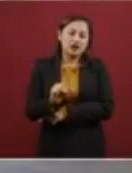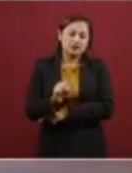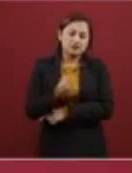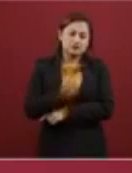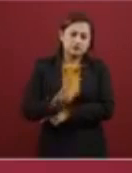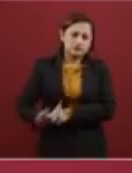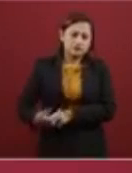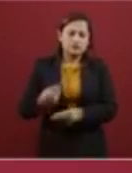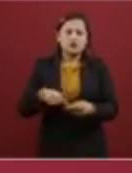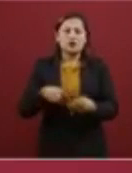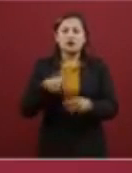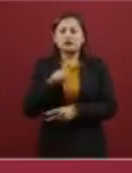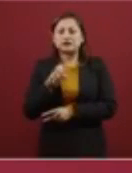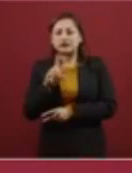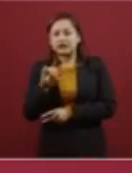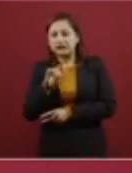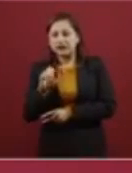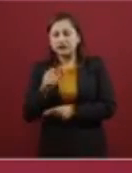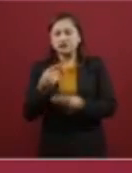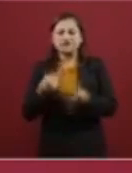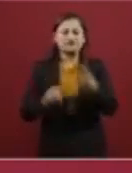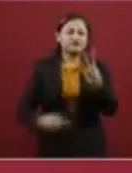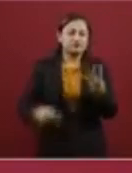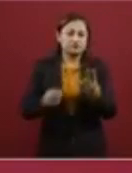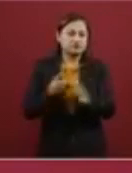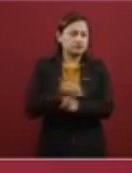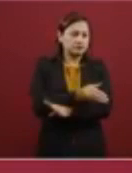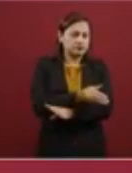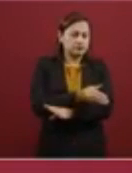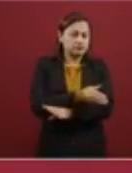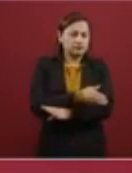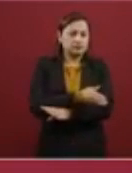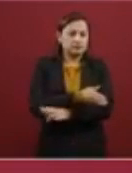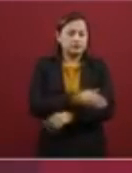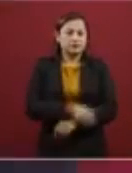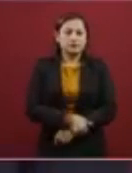que protegió a Zedillo y a todos, y que incluso